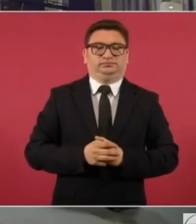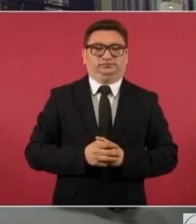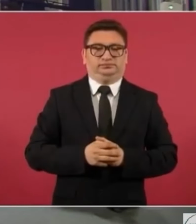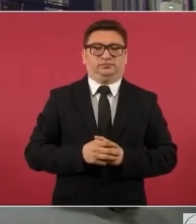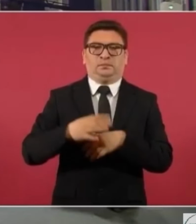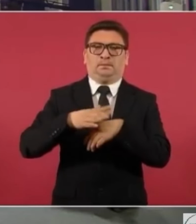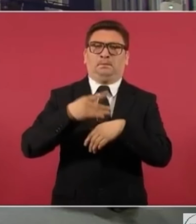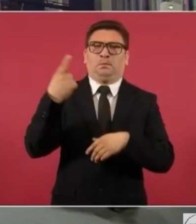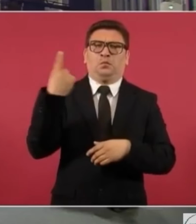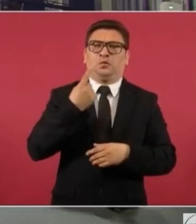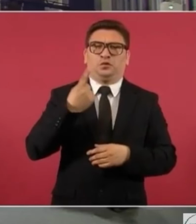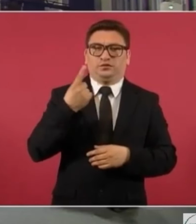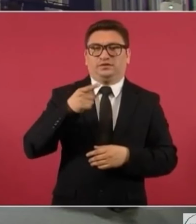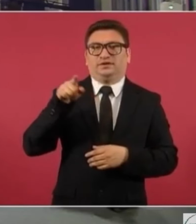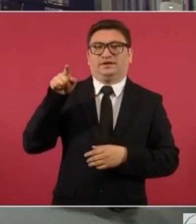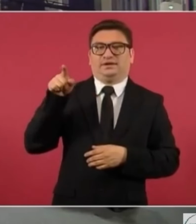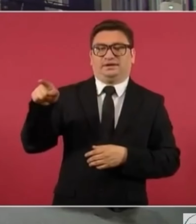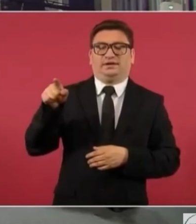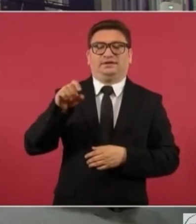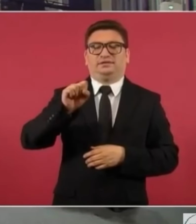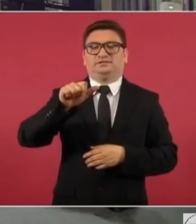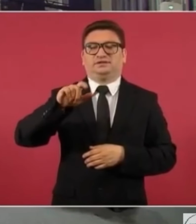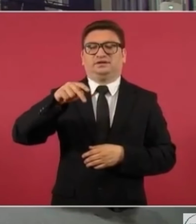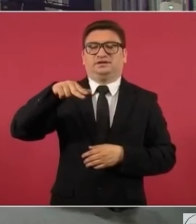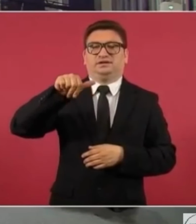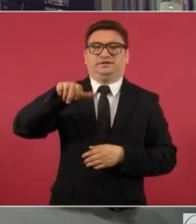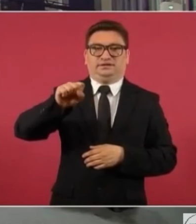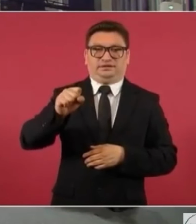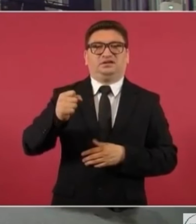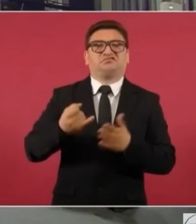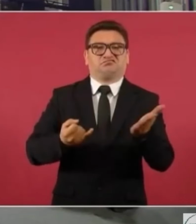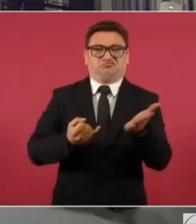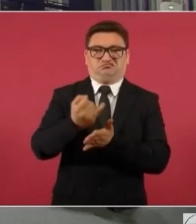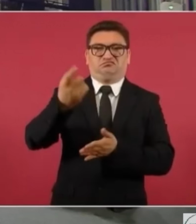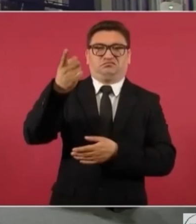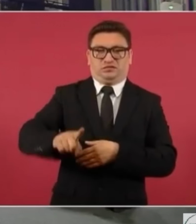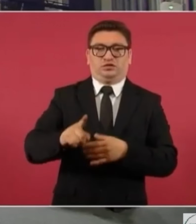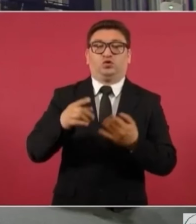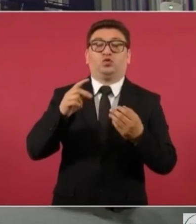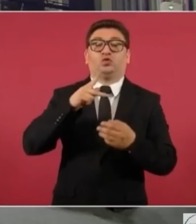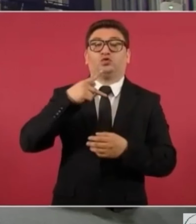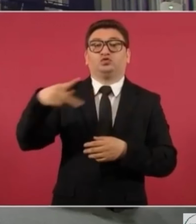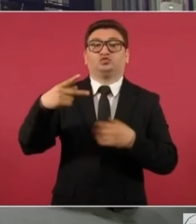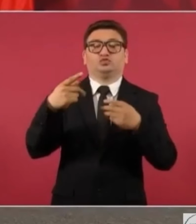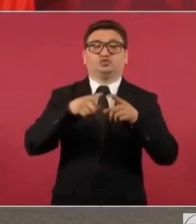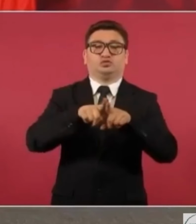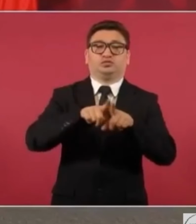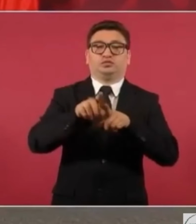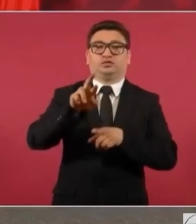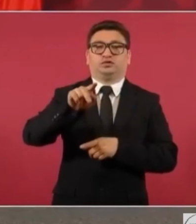Porque lo decidía Salinas, su hermano Raúl